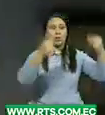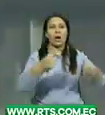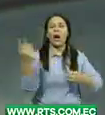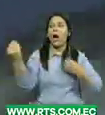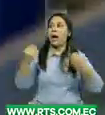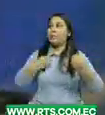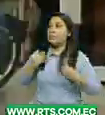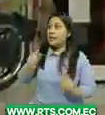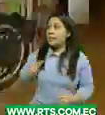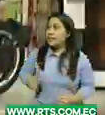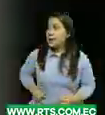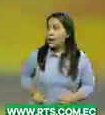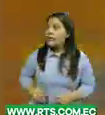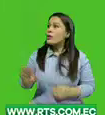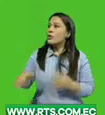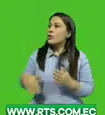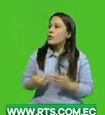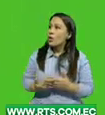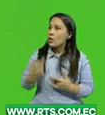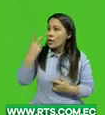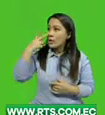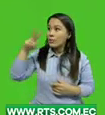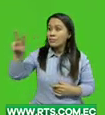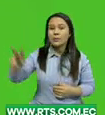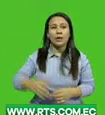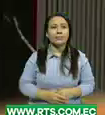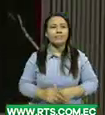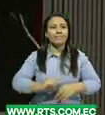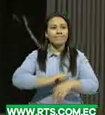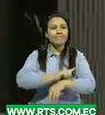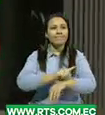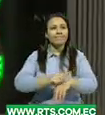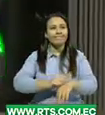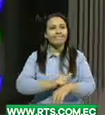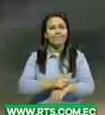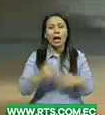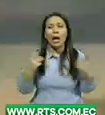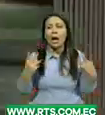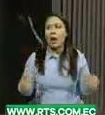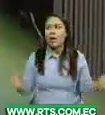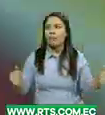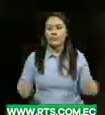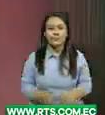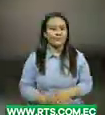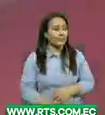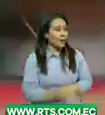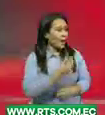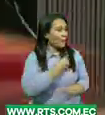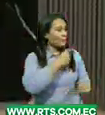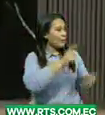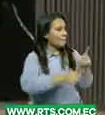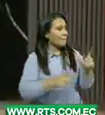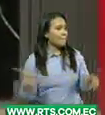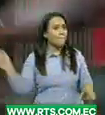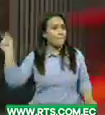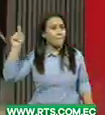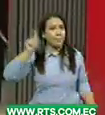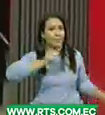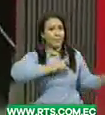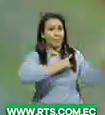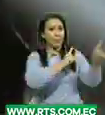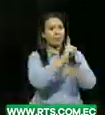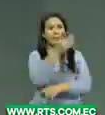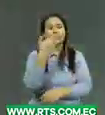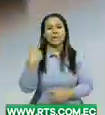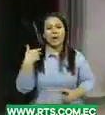detalles de lo que ocurrió. Acotaban que los segundos eran interminables con la presencia de los sospechosos. Entraron con armas